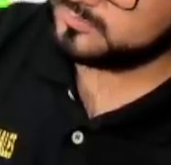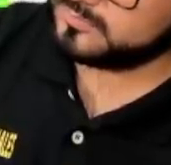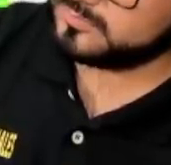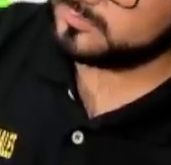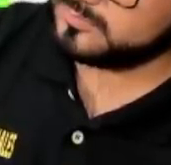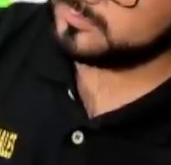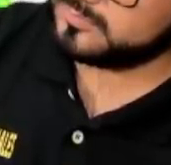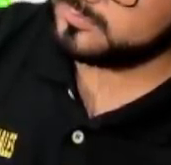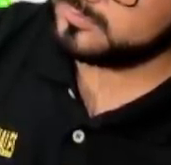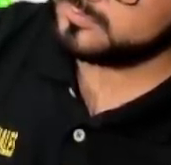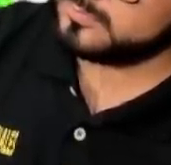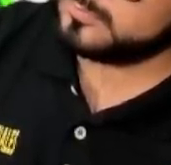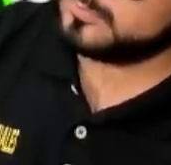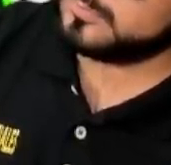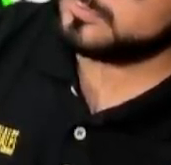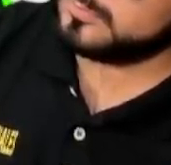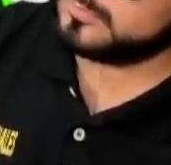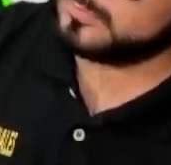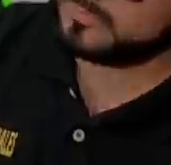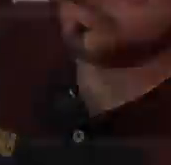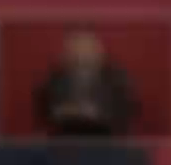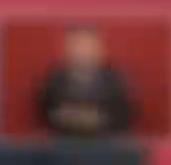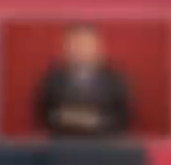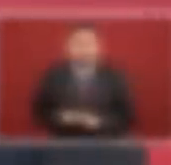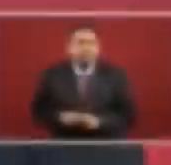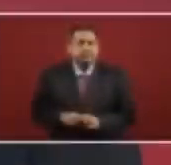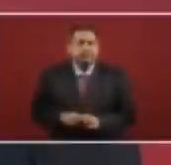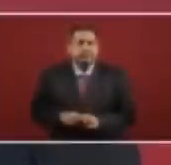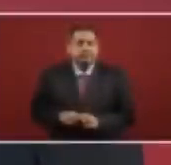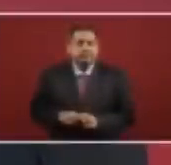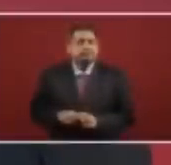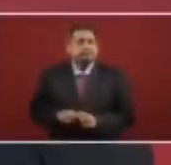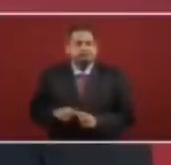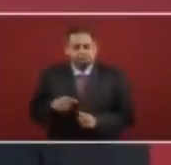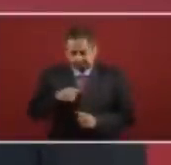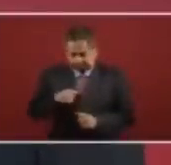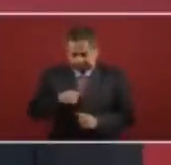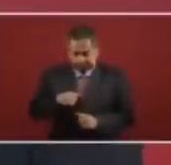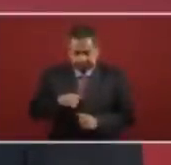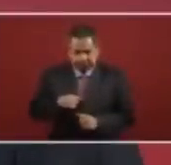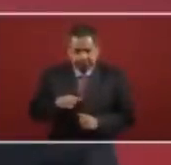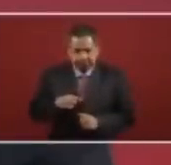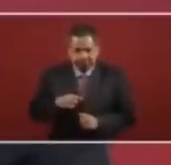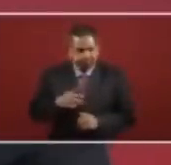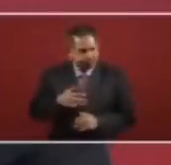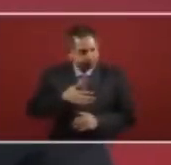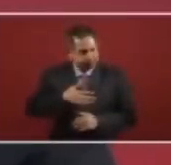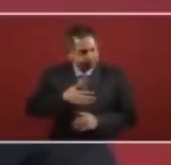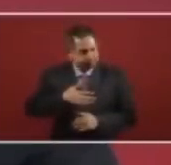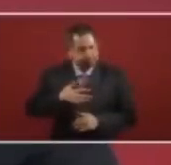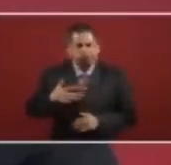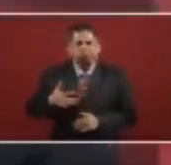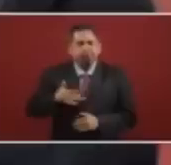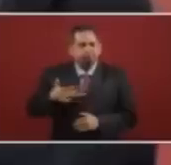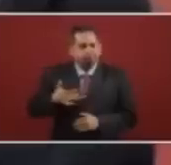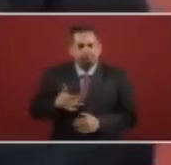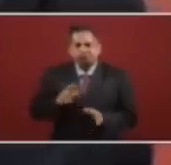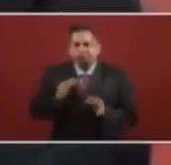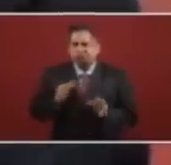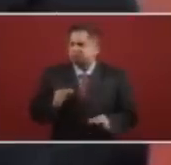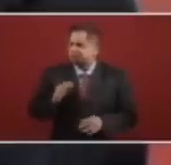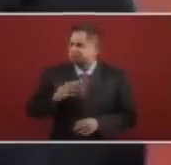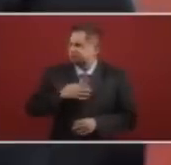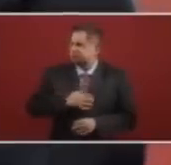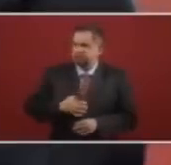con el régimen de corrupción nada más tengo la dicha enorme de